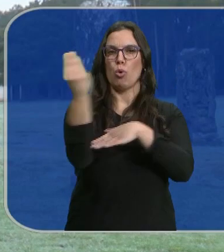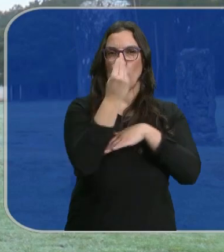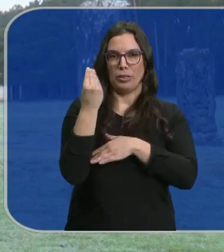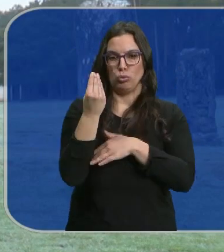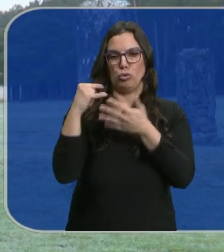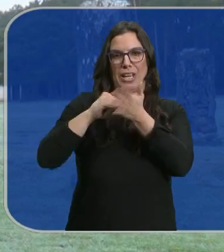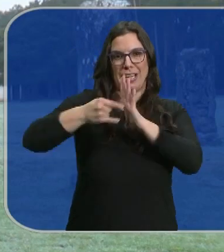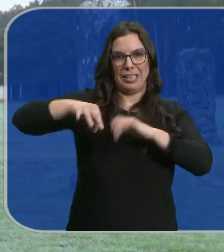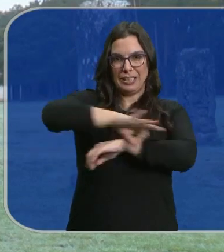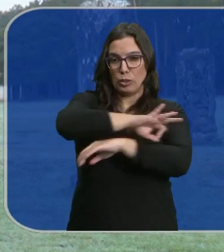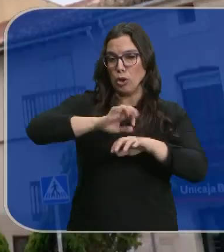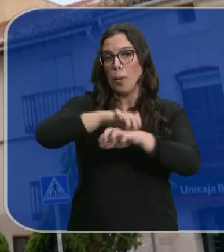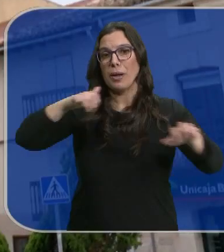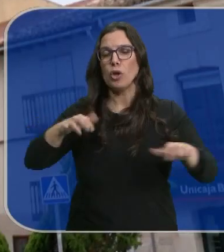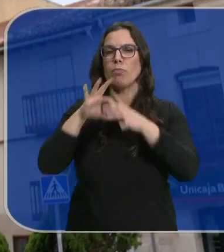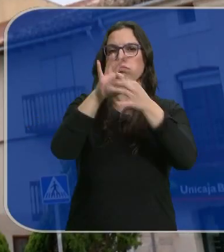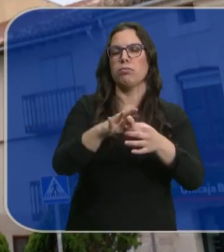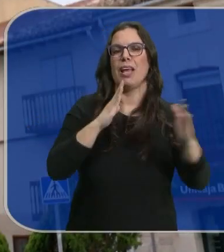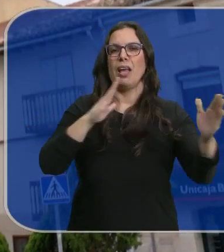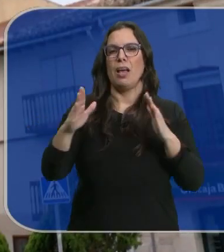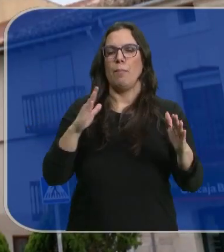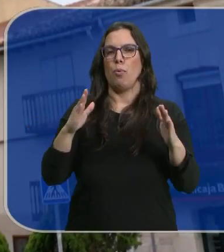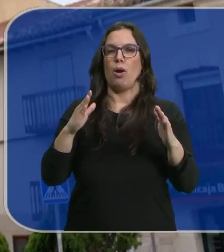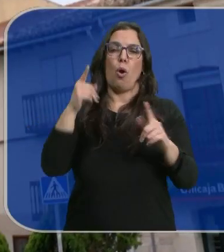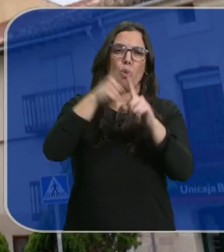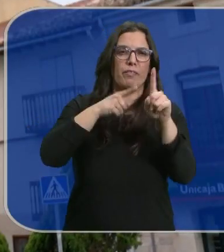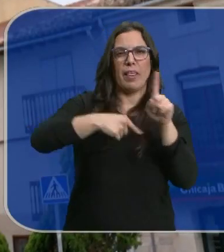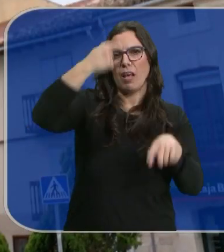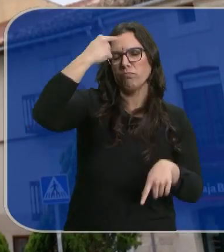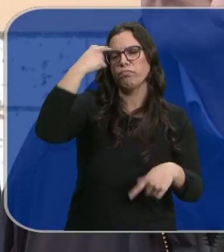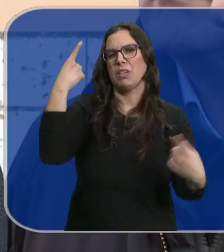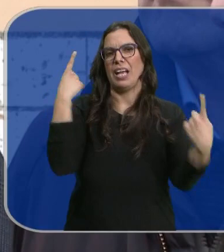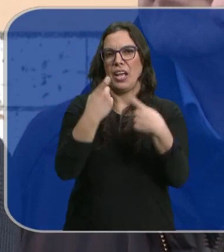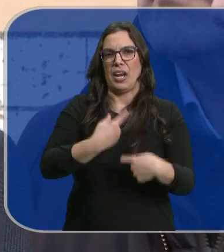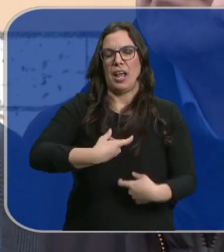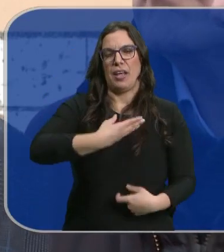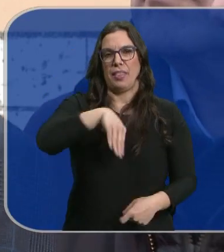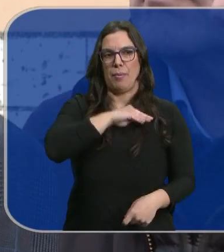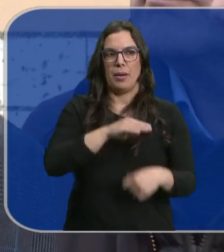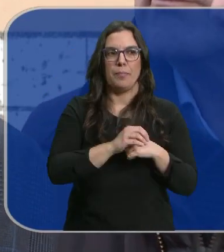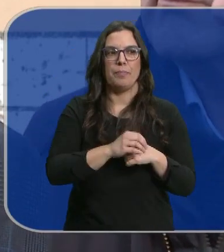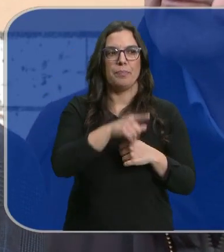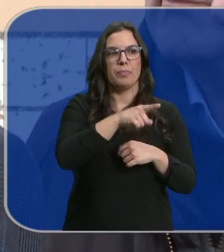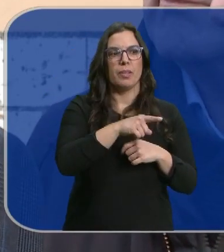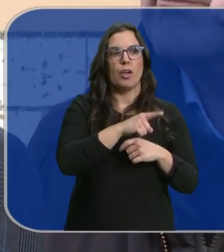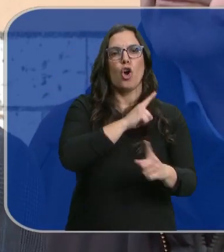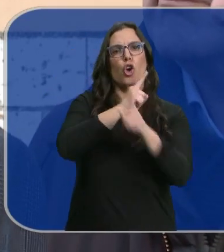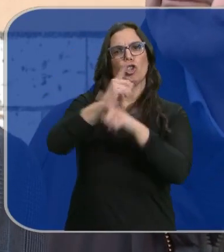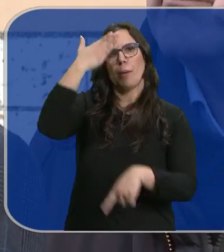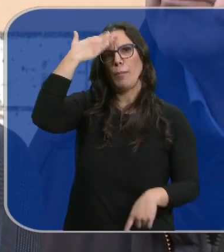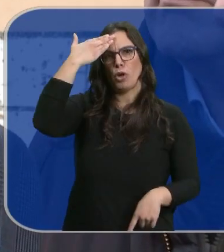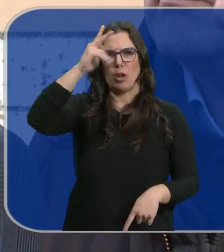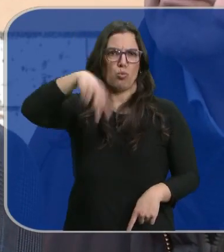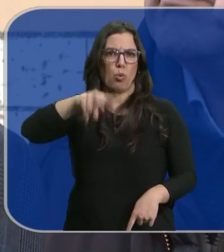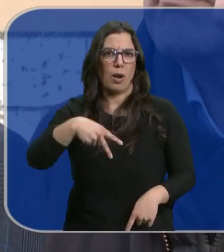la mayoría de ellos con referencia a la Guerra Civil. Los documentos históricos no atentan contra ninguna memoria, sino